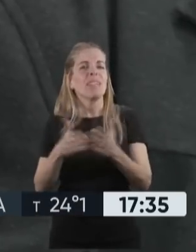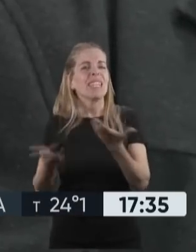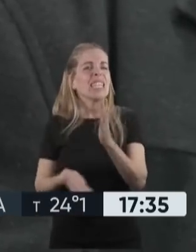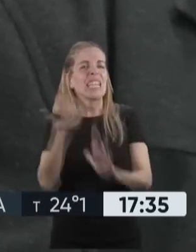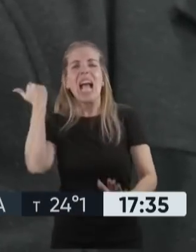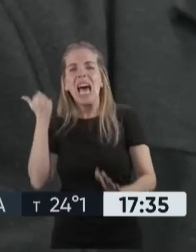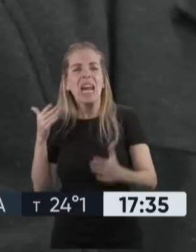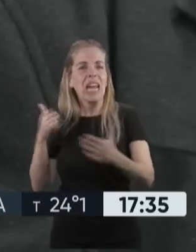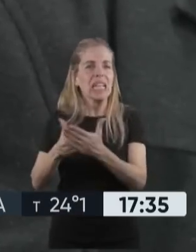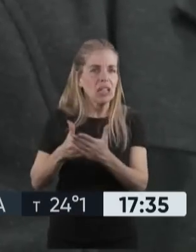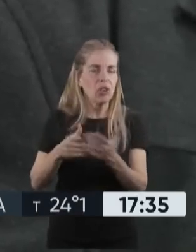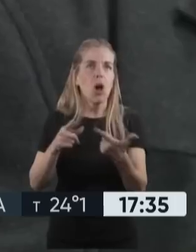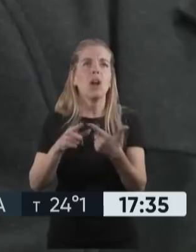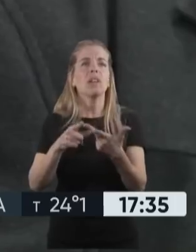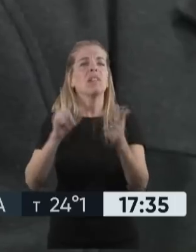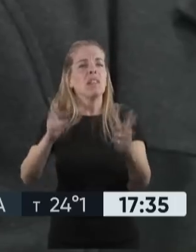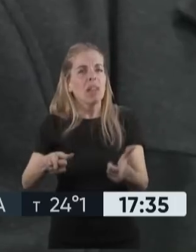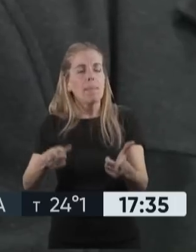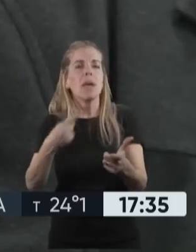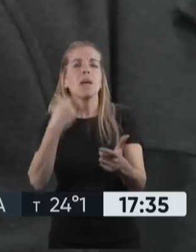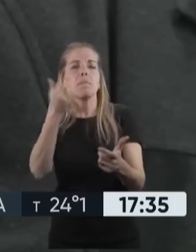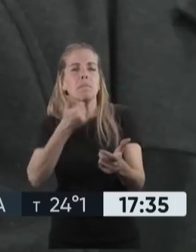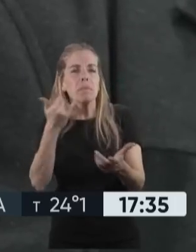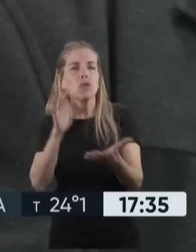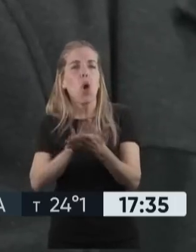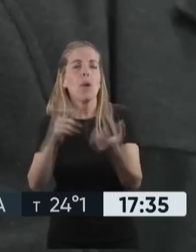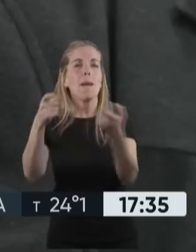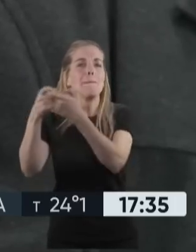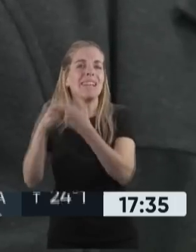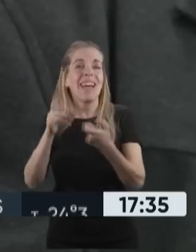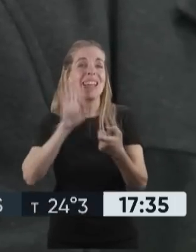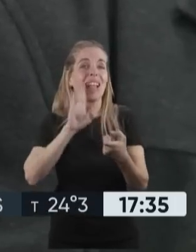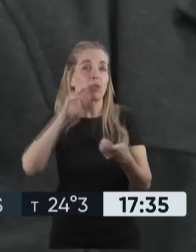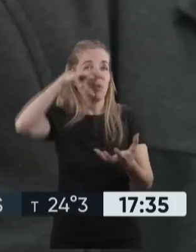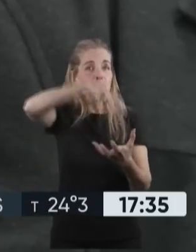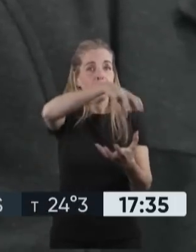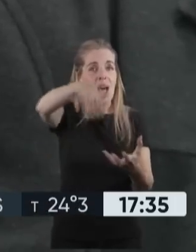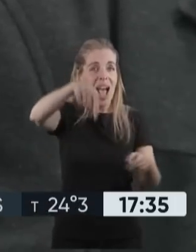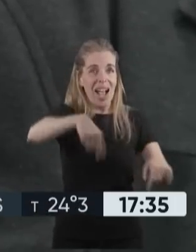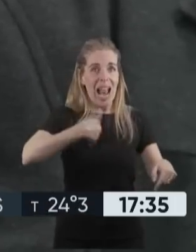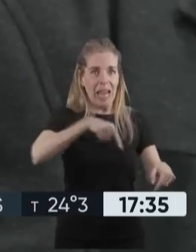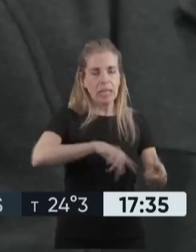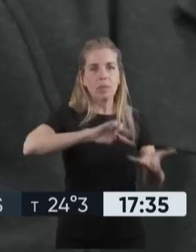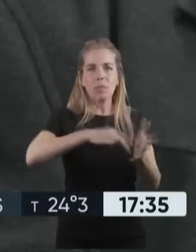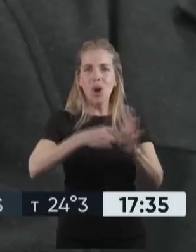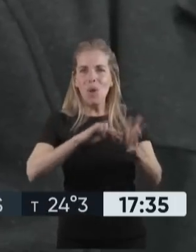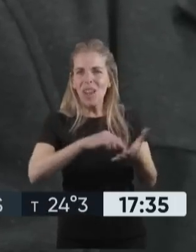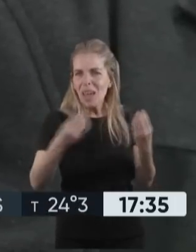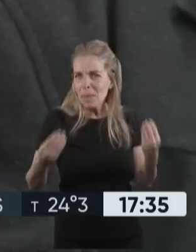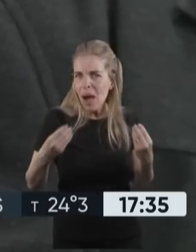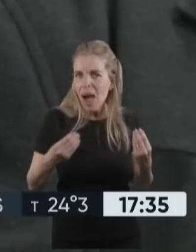restricciones. Habló de problemas que tienen empresas norteamericanas que están aquí justamente